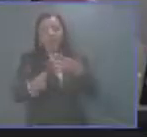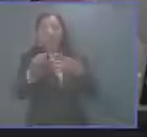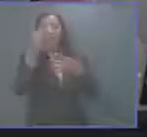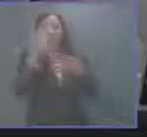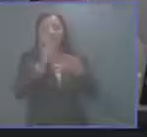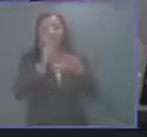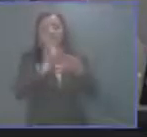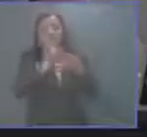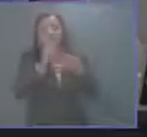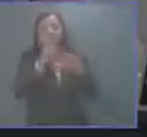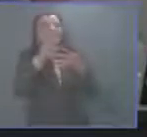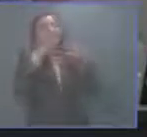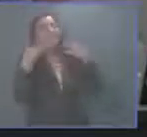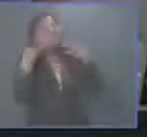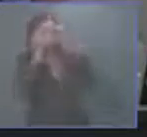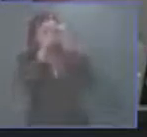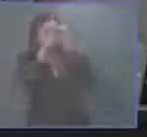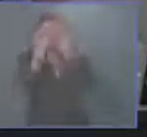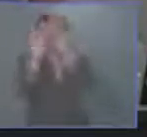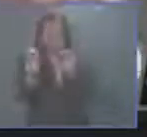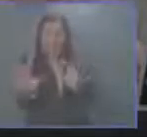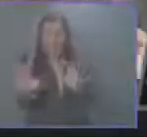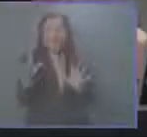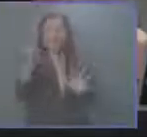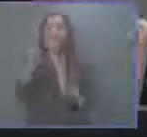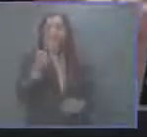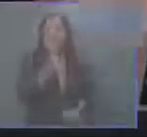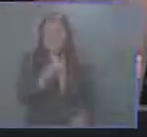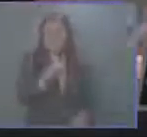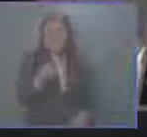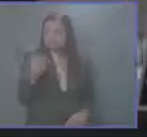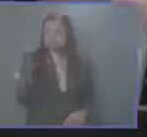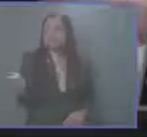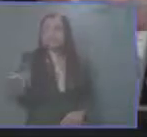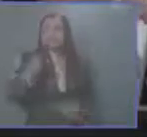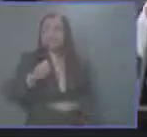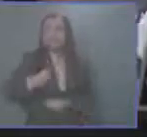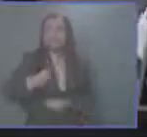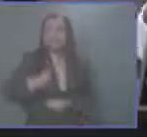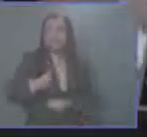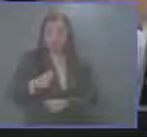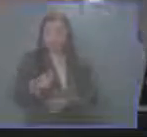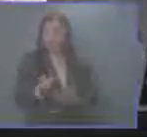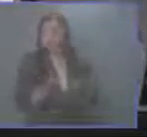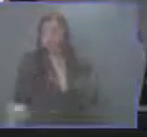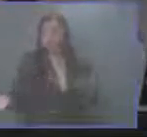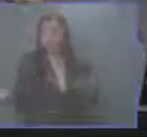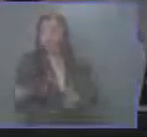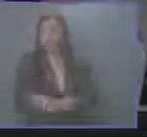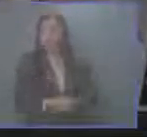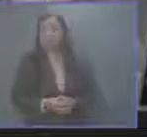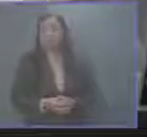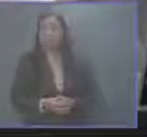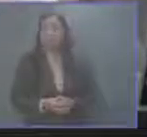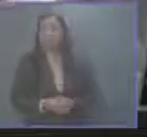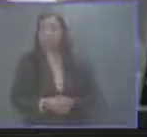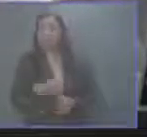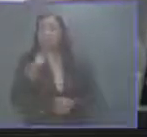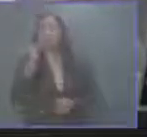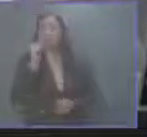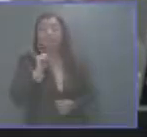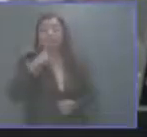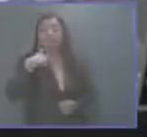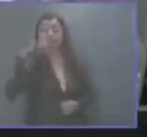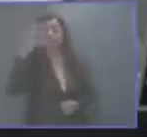darle una feliz navidad con el bono a los policías soldados etc yo sí creo